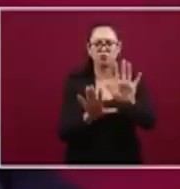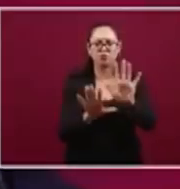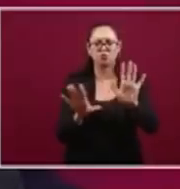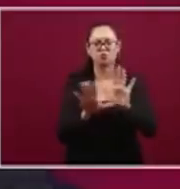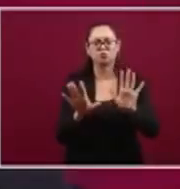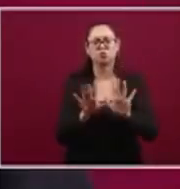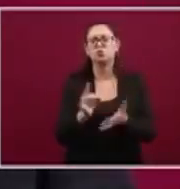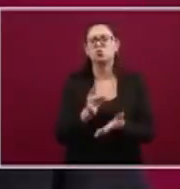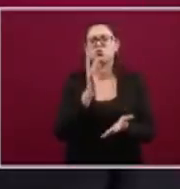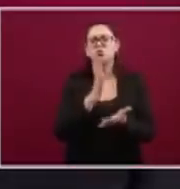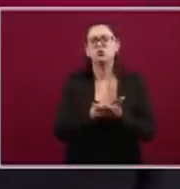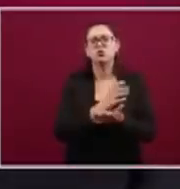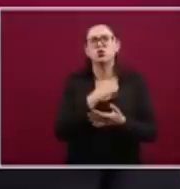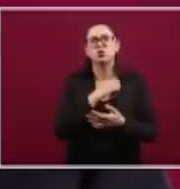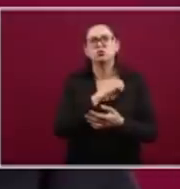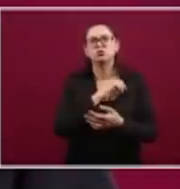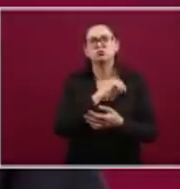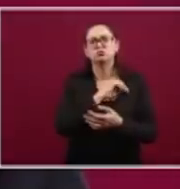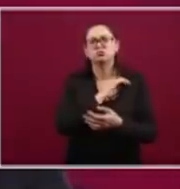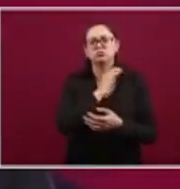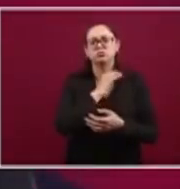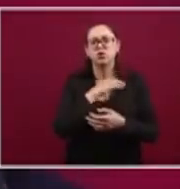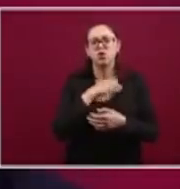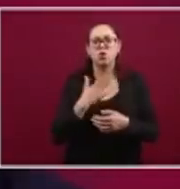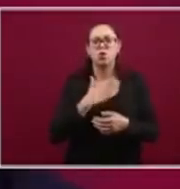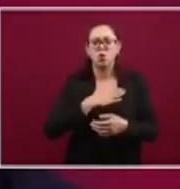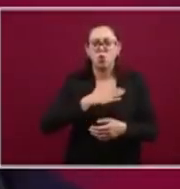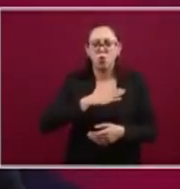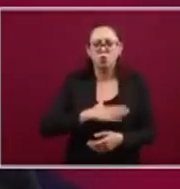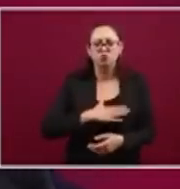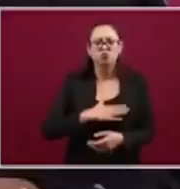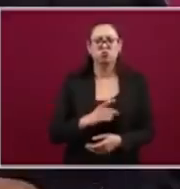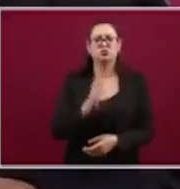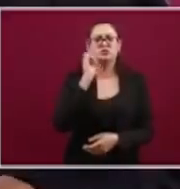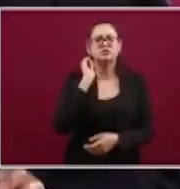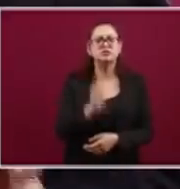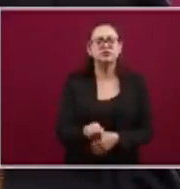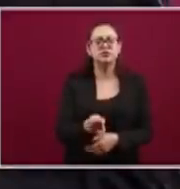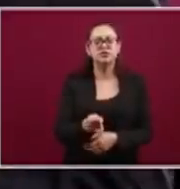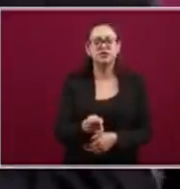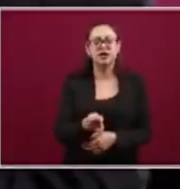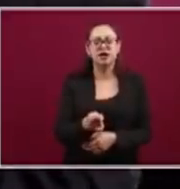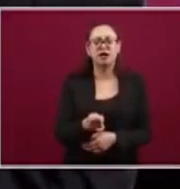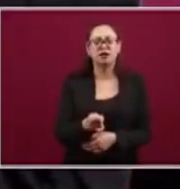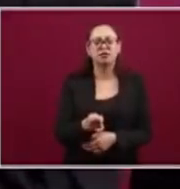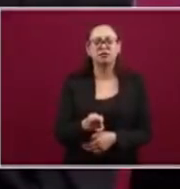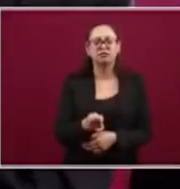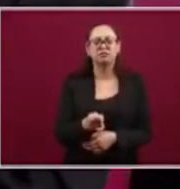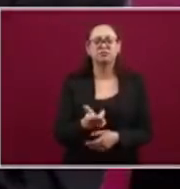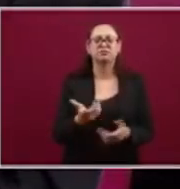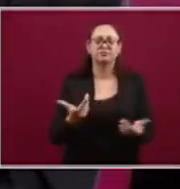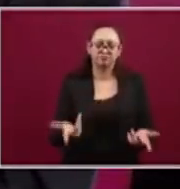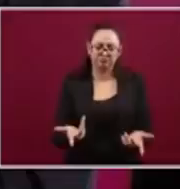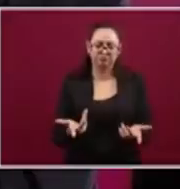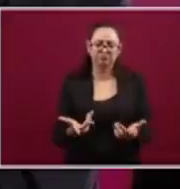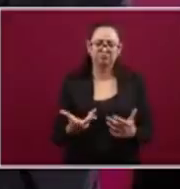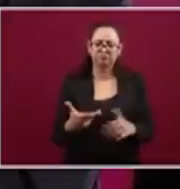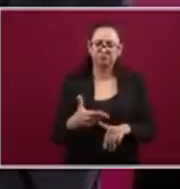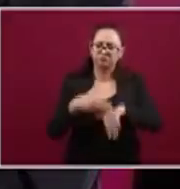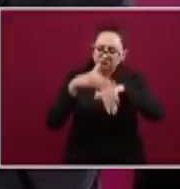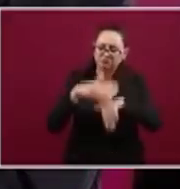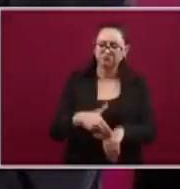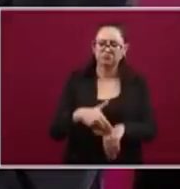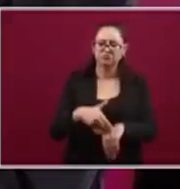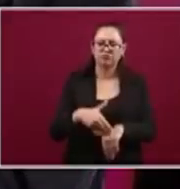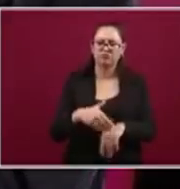ser justos también significa el que se aplique la